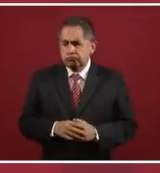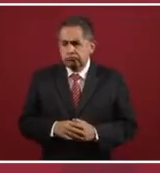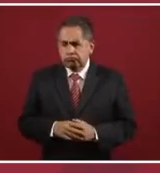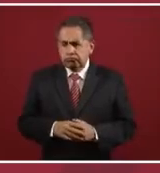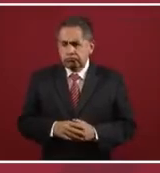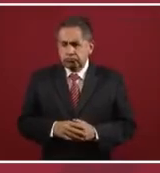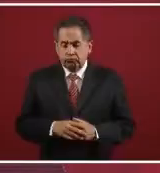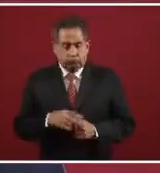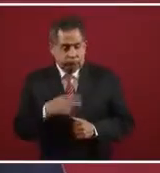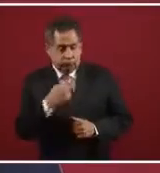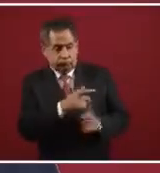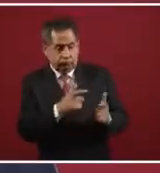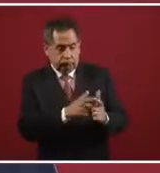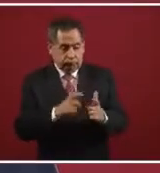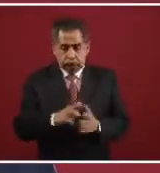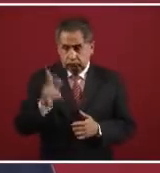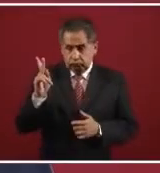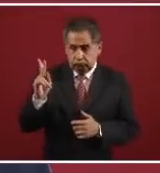de tu partido